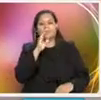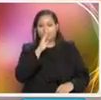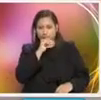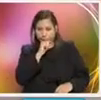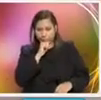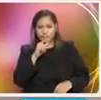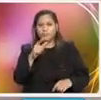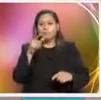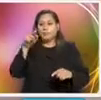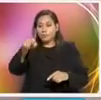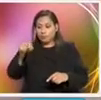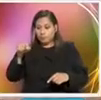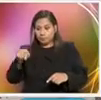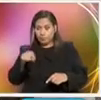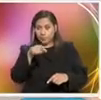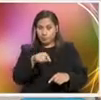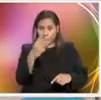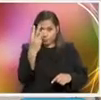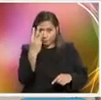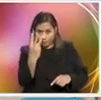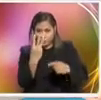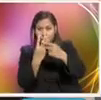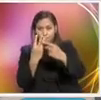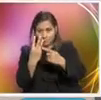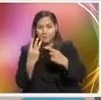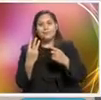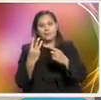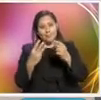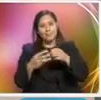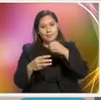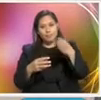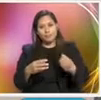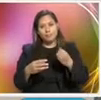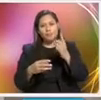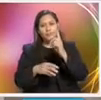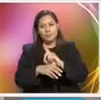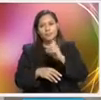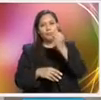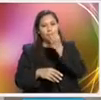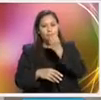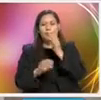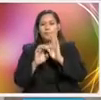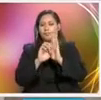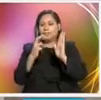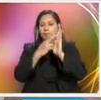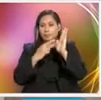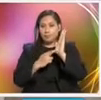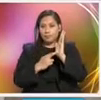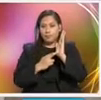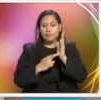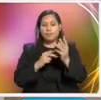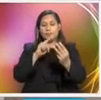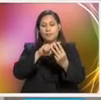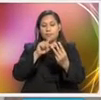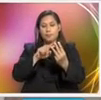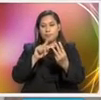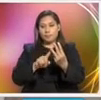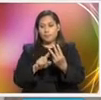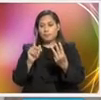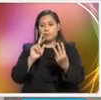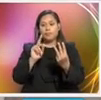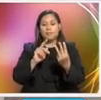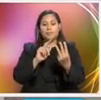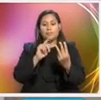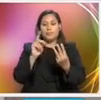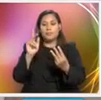carbohidrato como proteína, como verduras, tiene que estar presente. Ahora, vamos a poner una regla. 3 porciones de proteína por